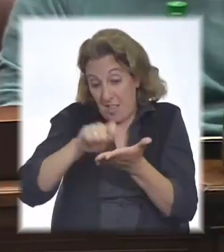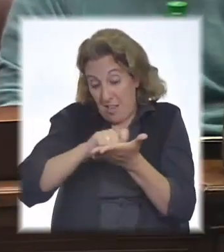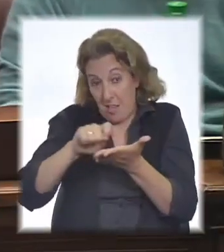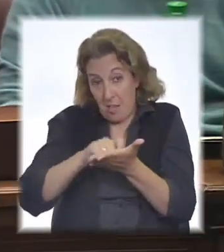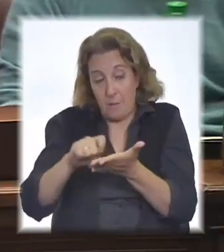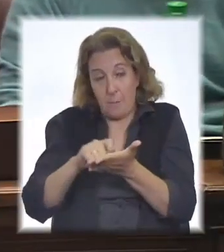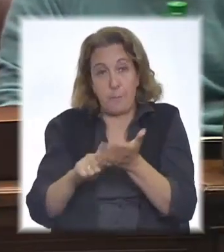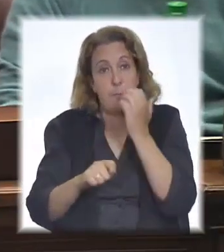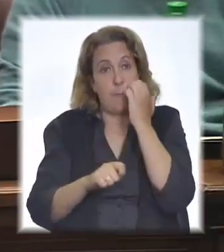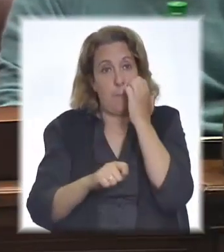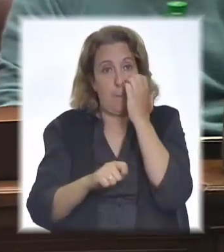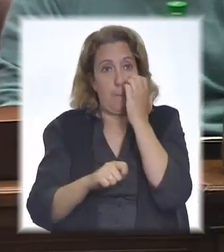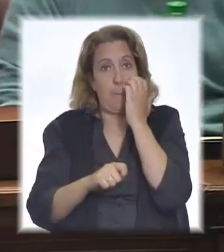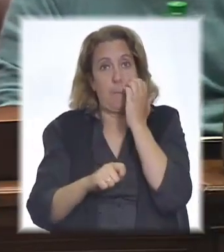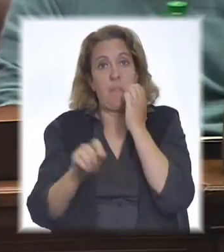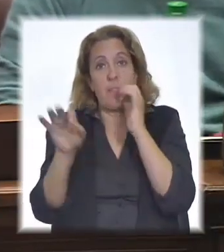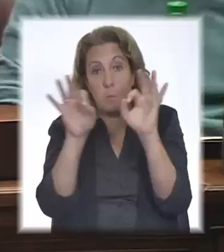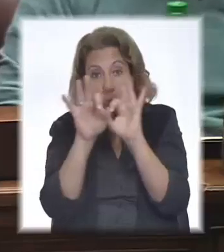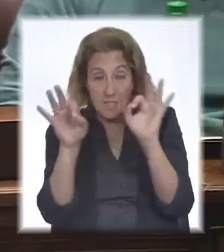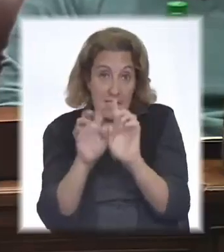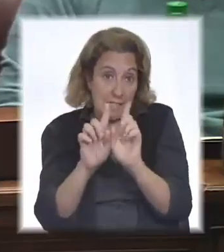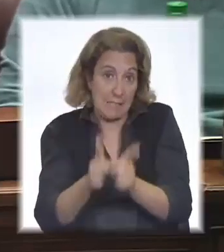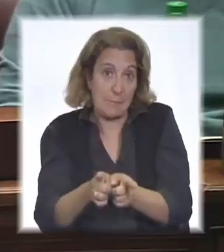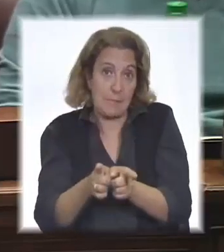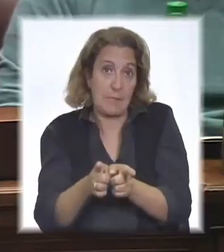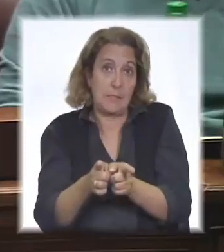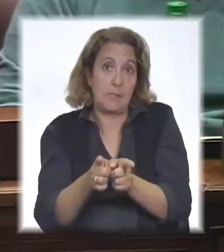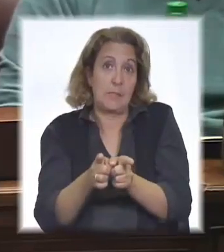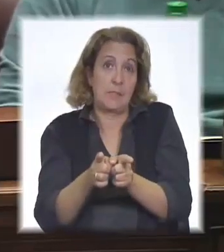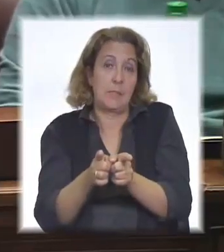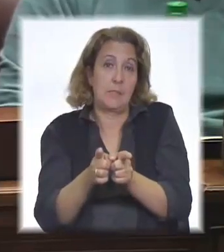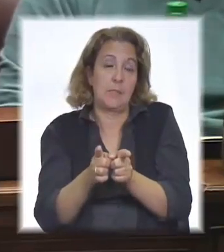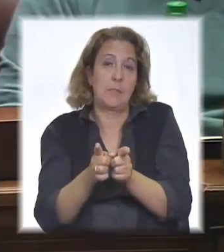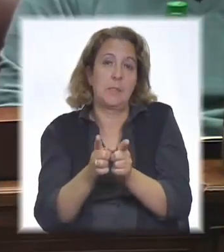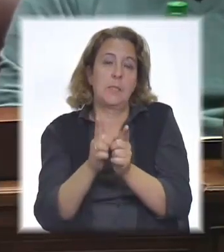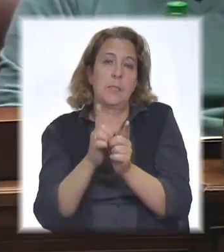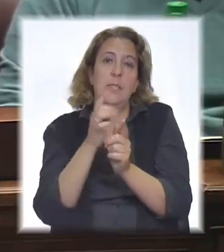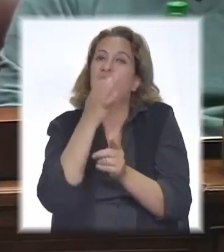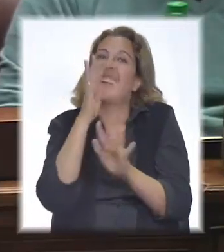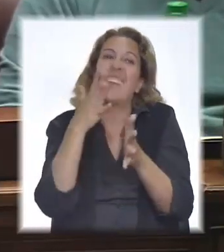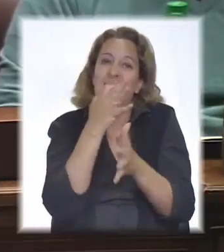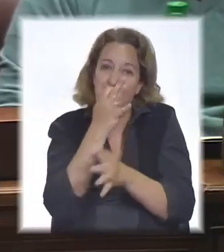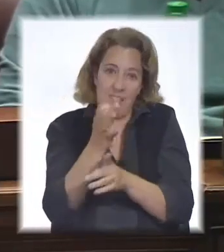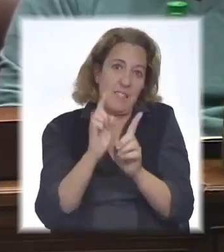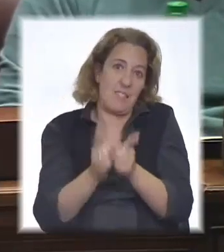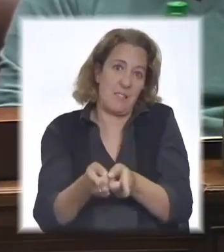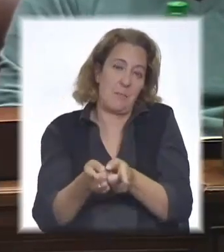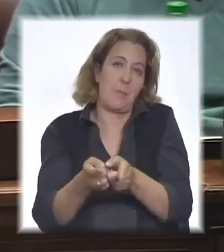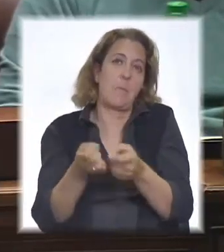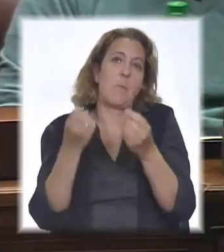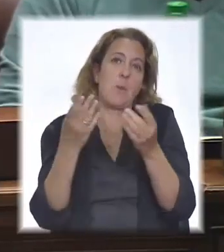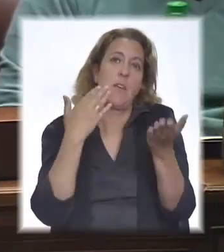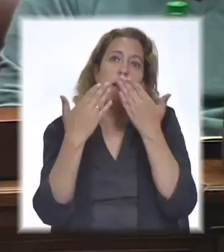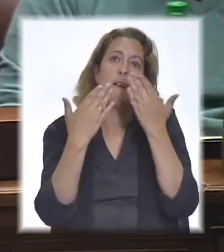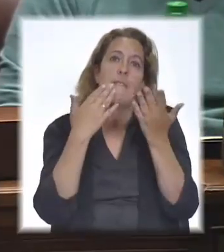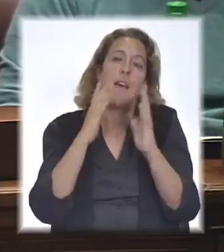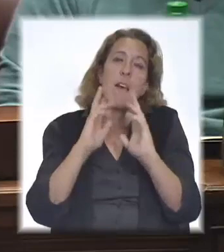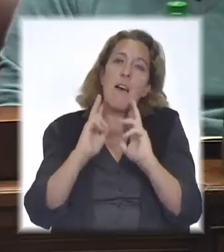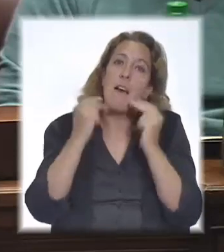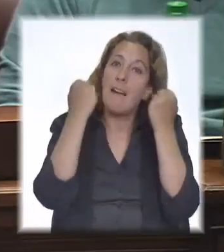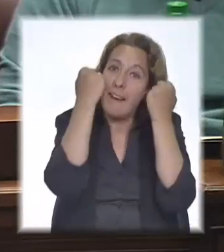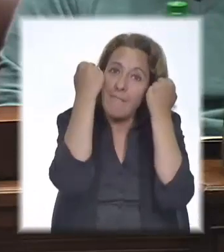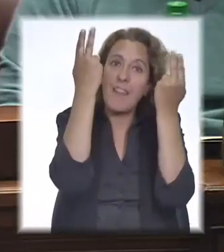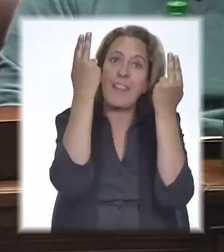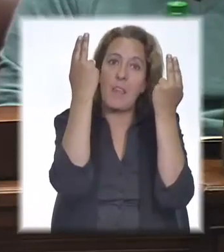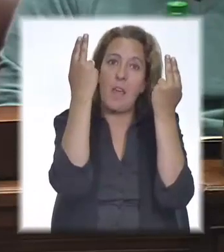su musicalidad sino también con su contenido porque en definitiva hablan de una rebeldía